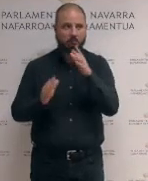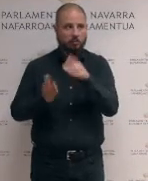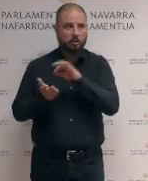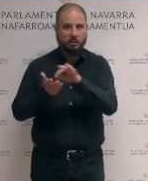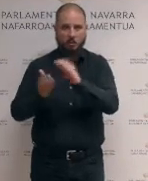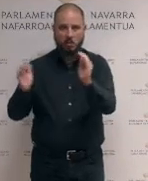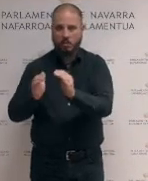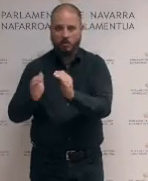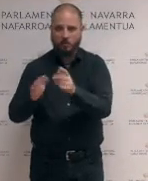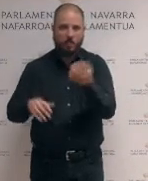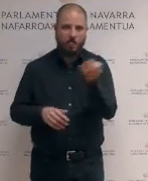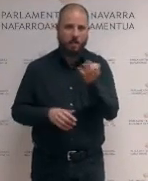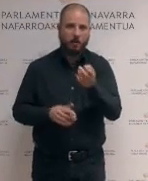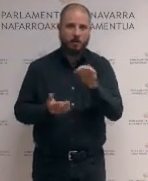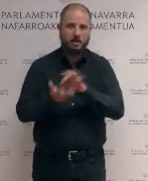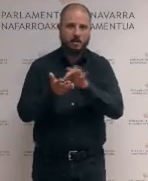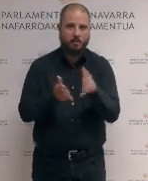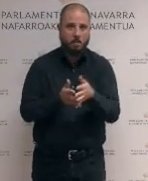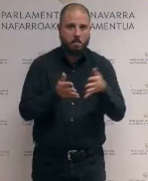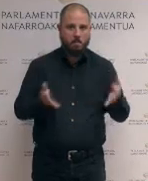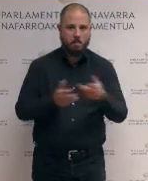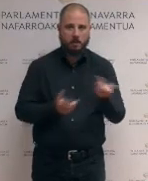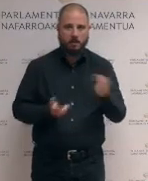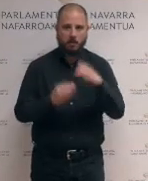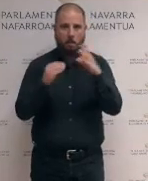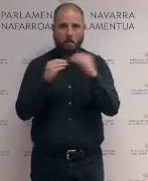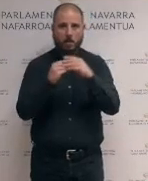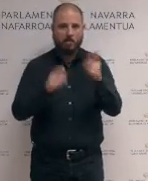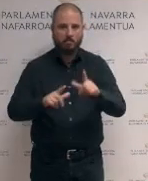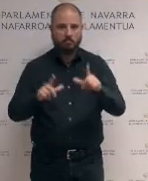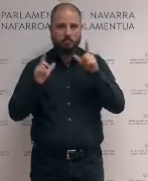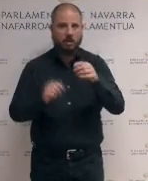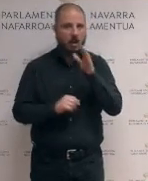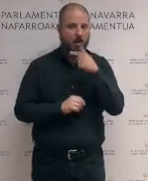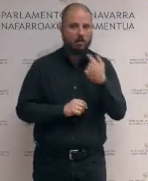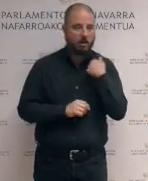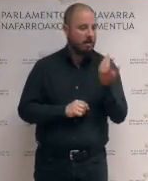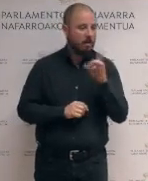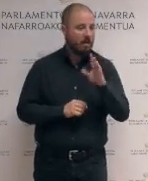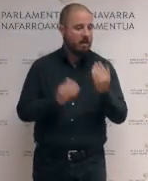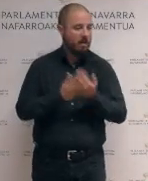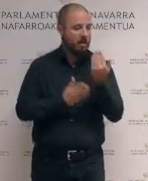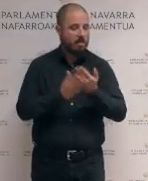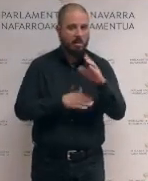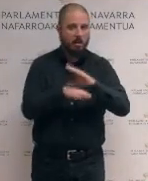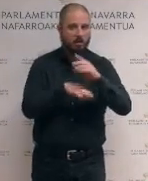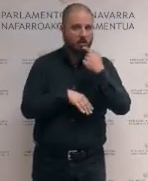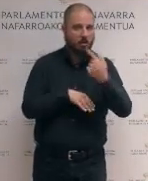ampliarlos. El centro debe ser el paciente y aquí se ha perdido, decía el señor consejero hace escasos 15 días en este mismo atril. Bueno, pues voy a